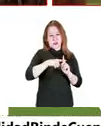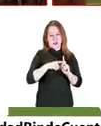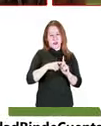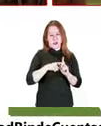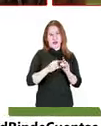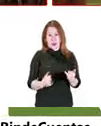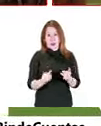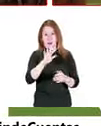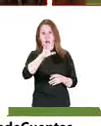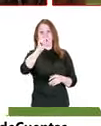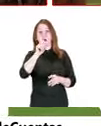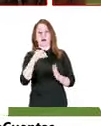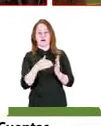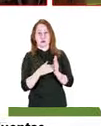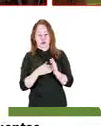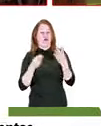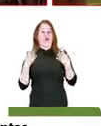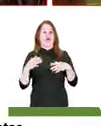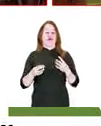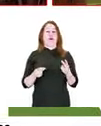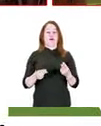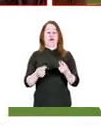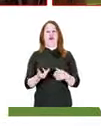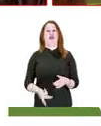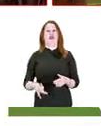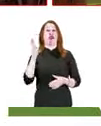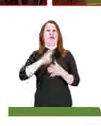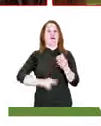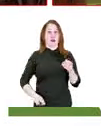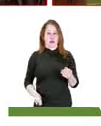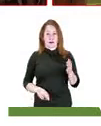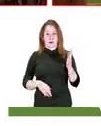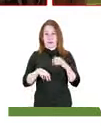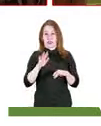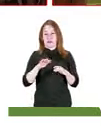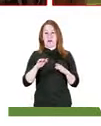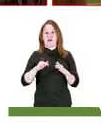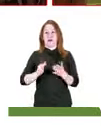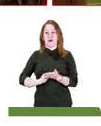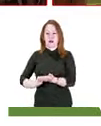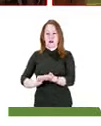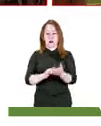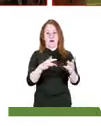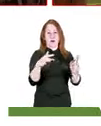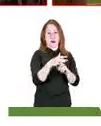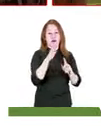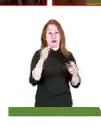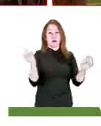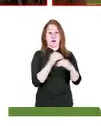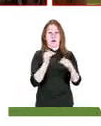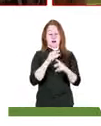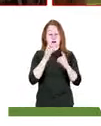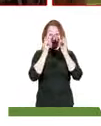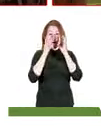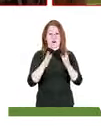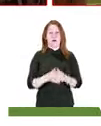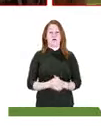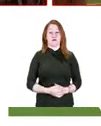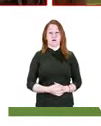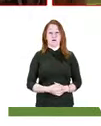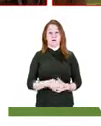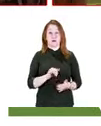decir, vamos rápido, estamos duplicando la eliminación de afectaciones viales graves